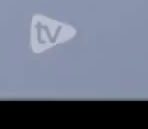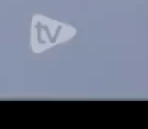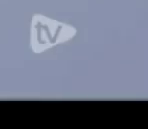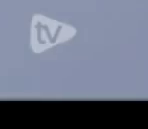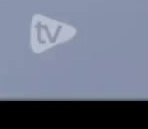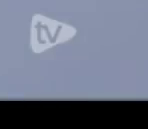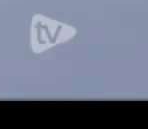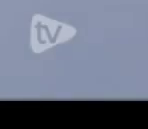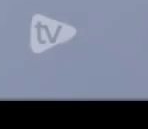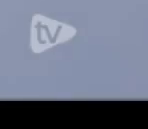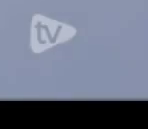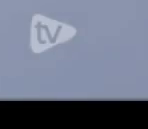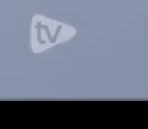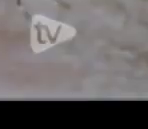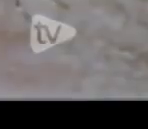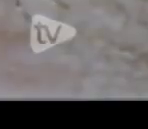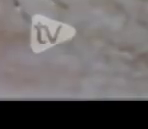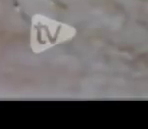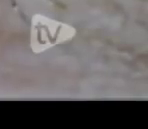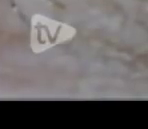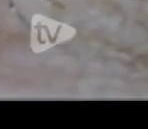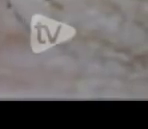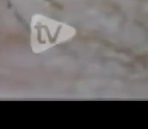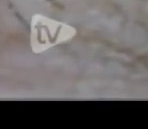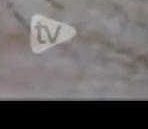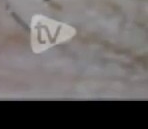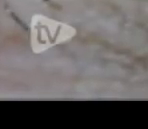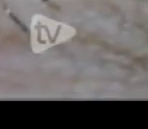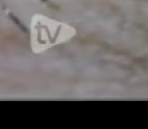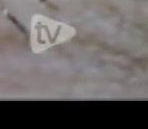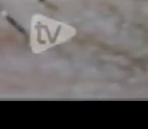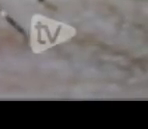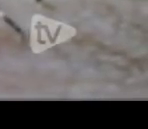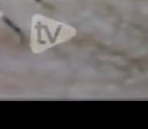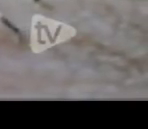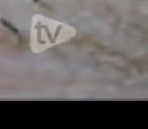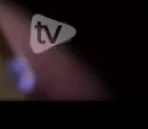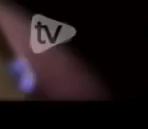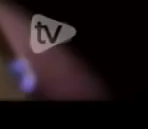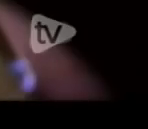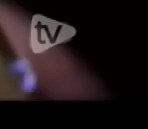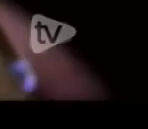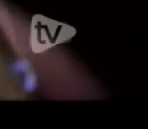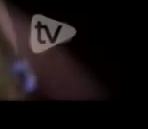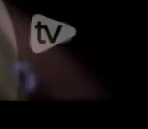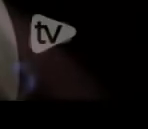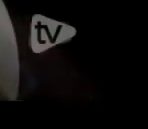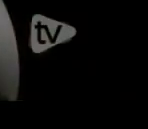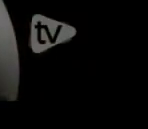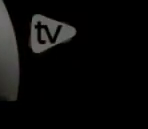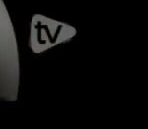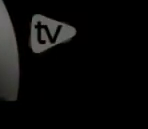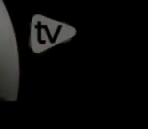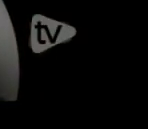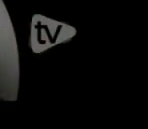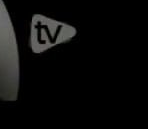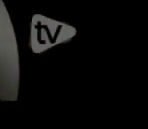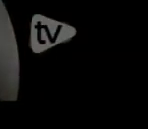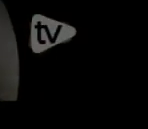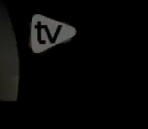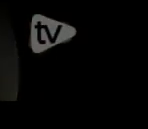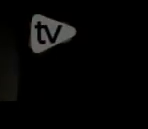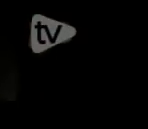más peligroso del planeta? Se estima que una de cada dos personas murió por la picadura de un mosquito. Planeta